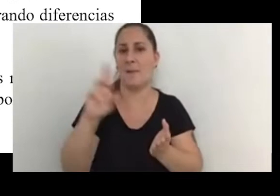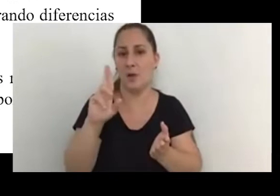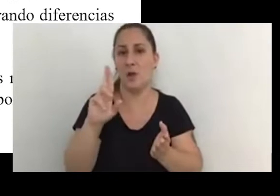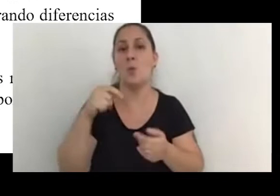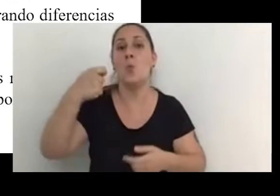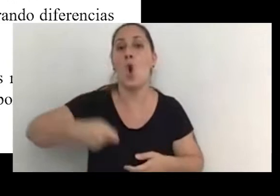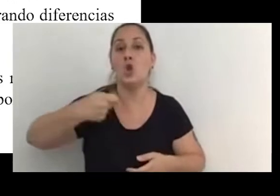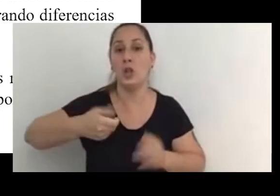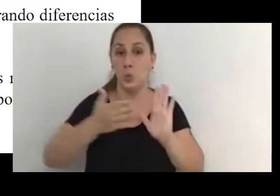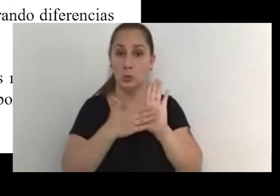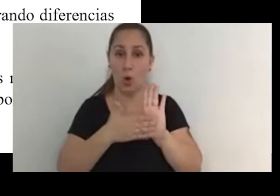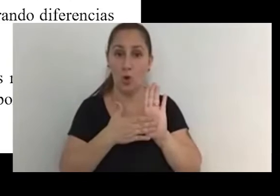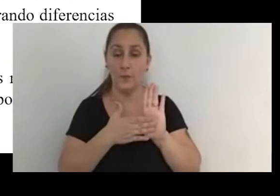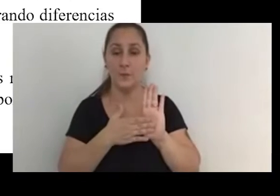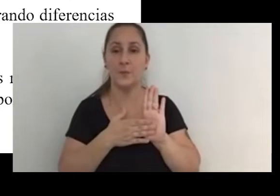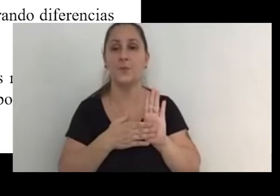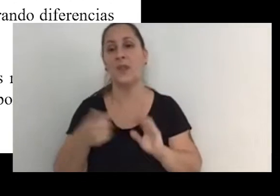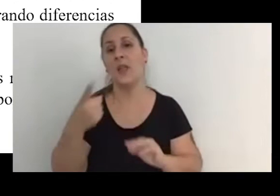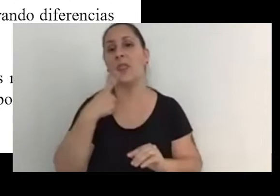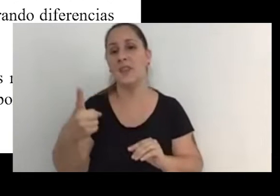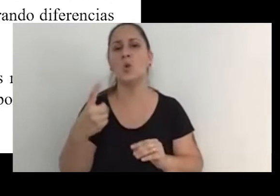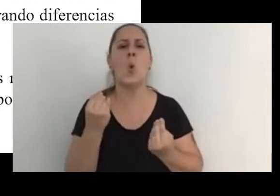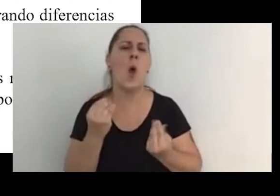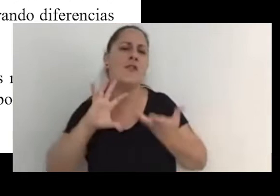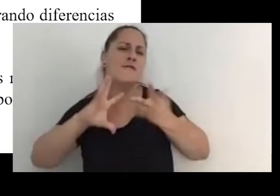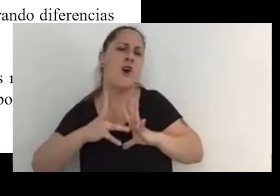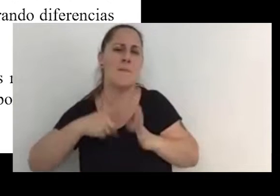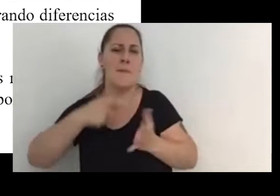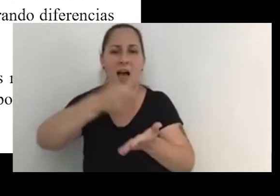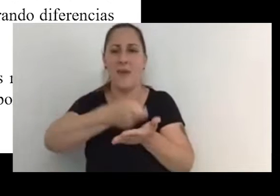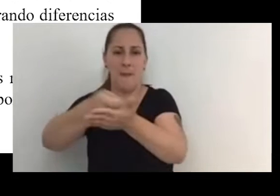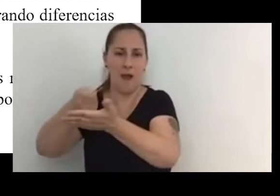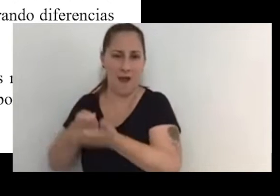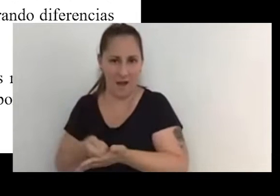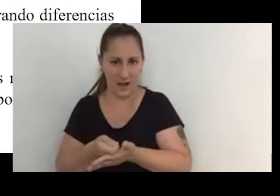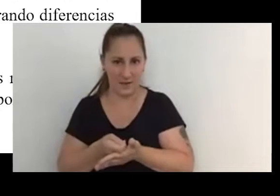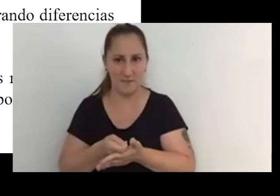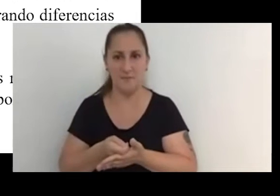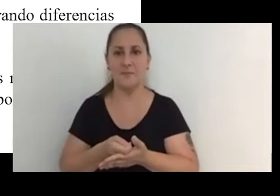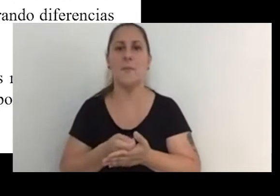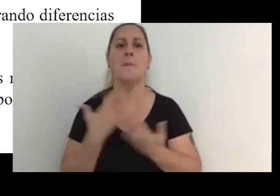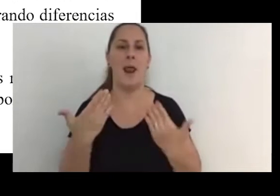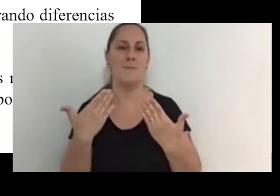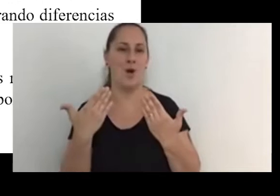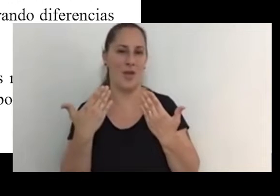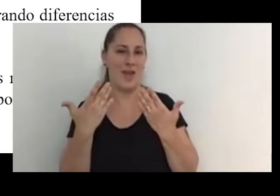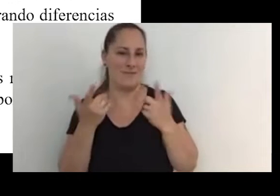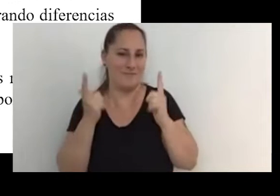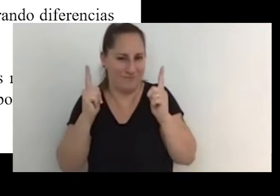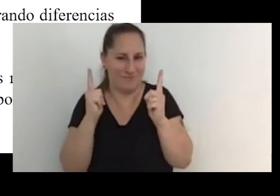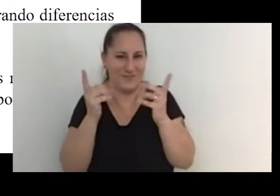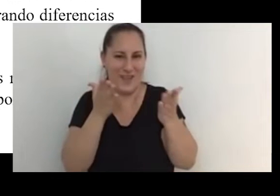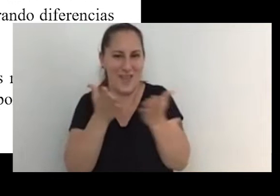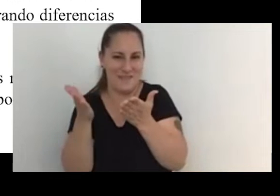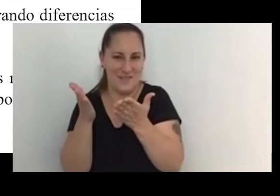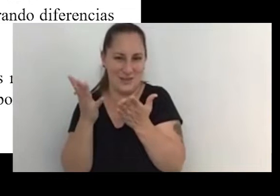monotributo, dispuso cuáles eran los medios de pago que podían emplear para poder usufructuar el beneficio, a